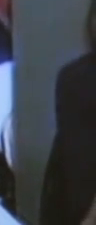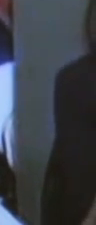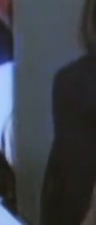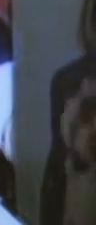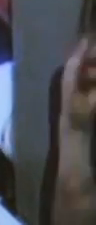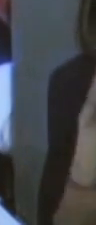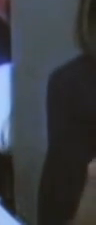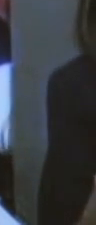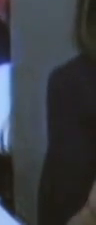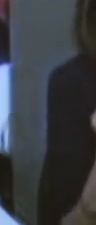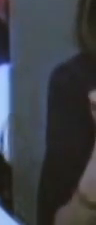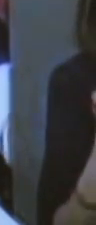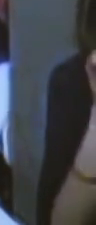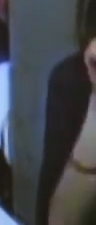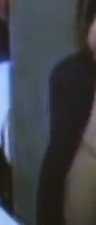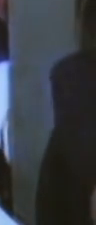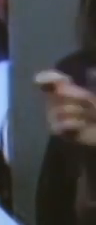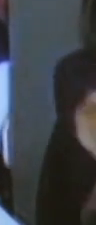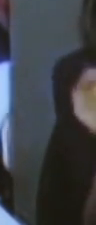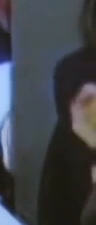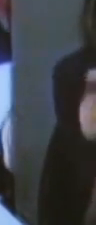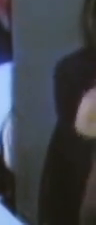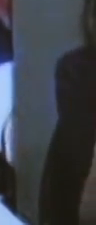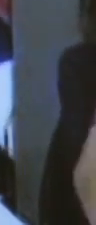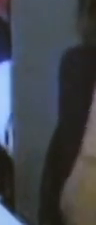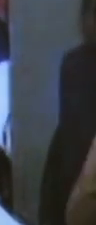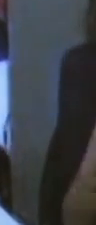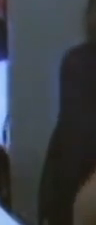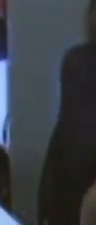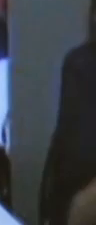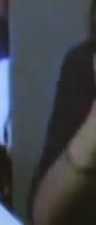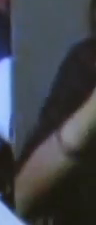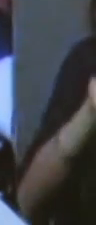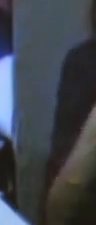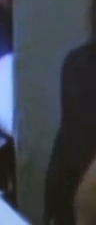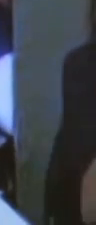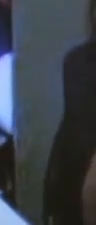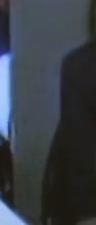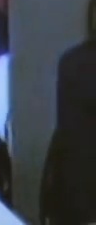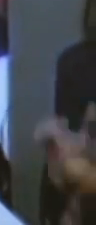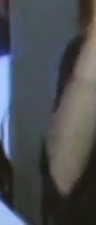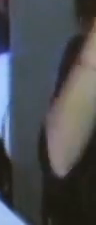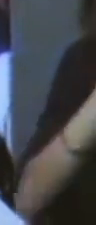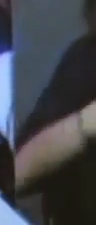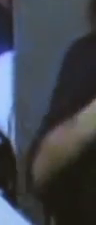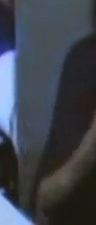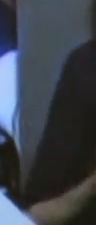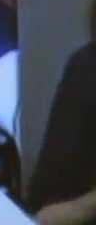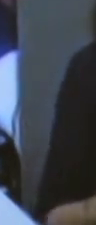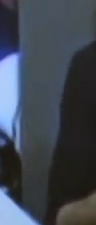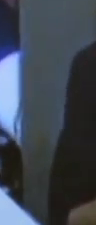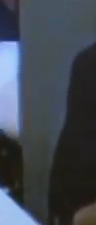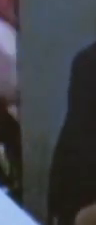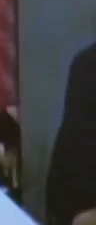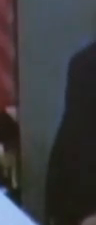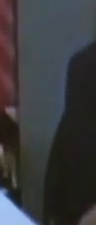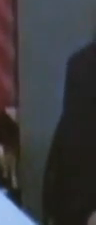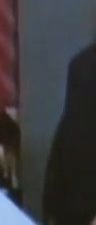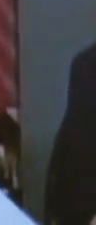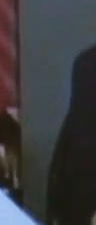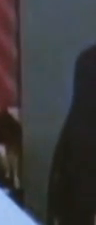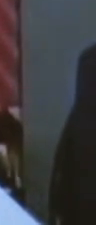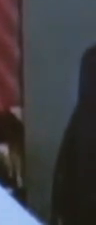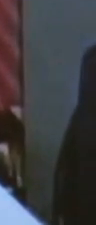con el programa 91 personas, es decir, un 8,2% de la dotación total, de los cuales 8 son de